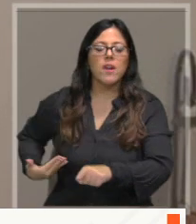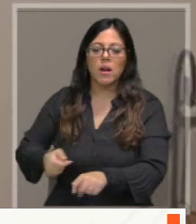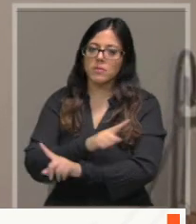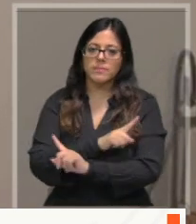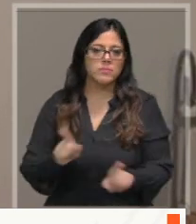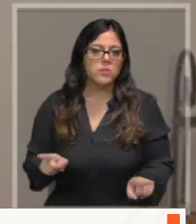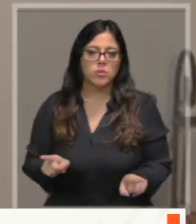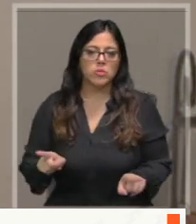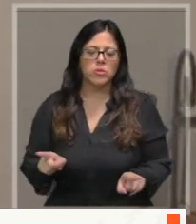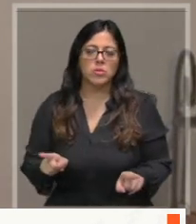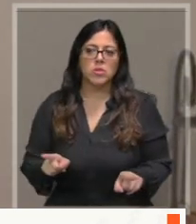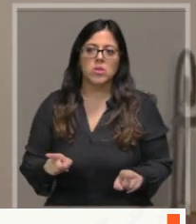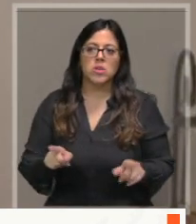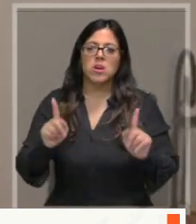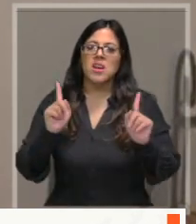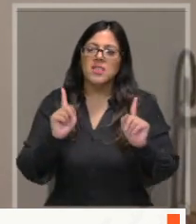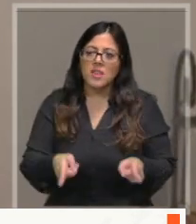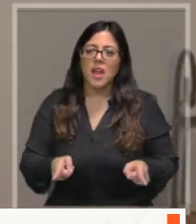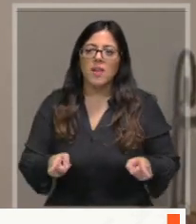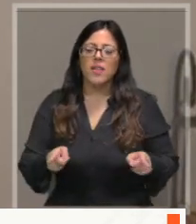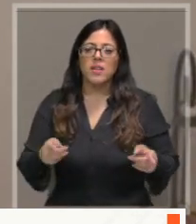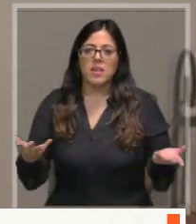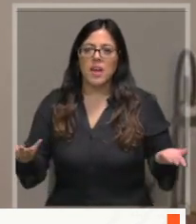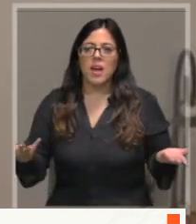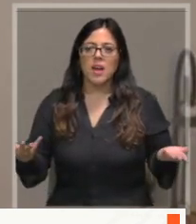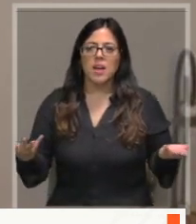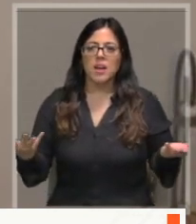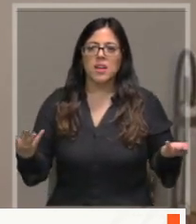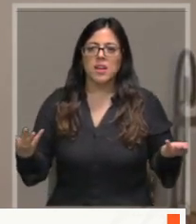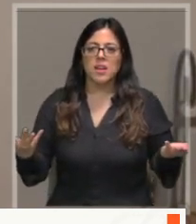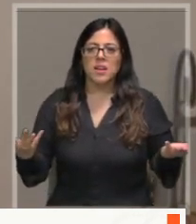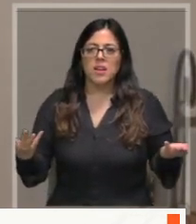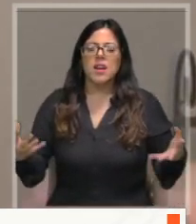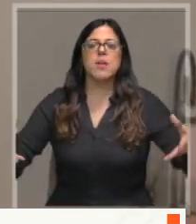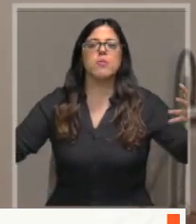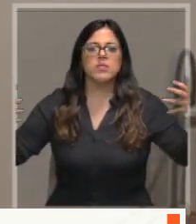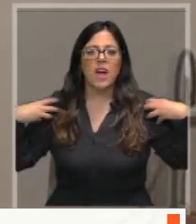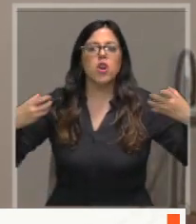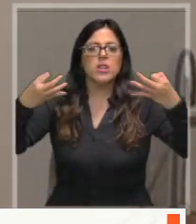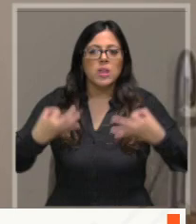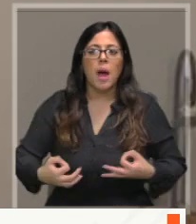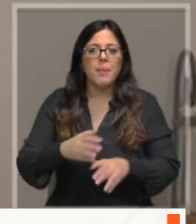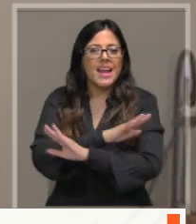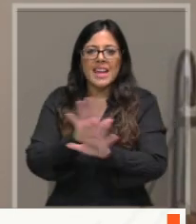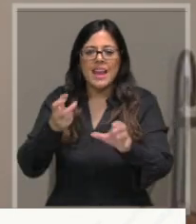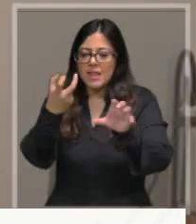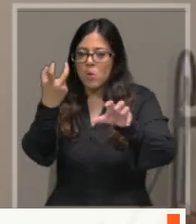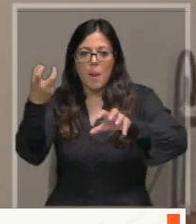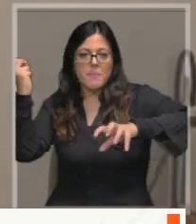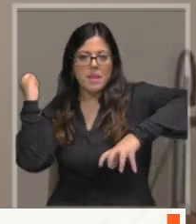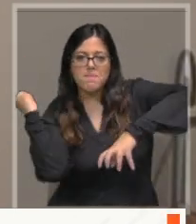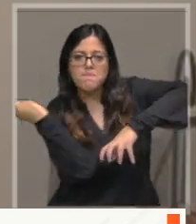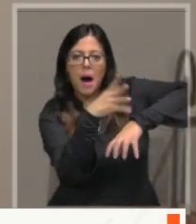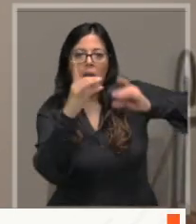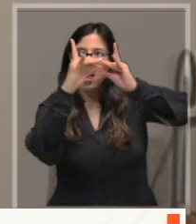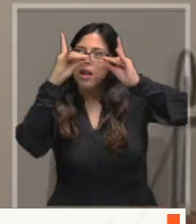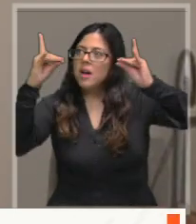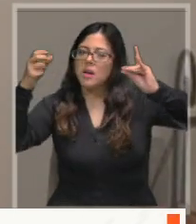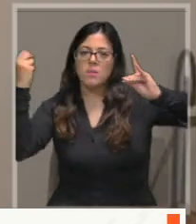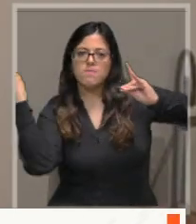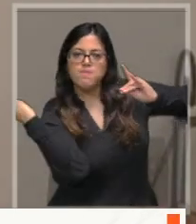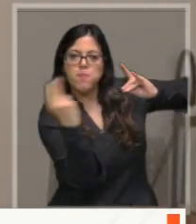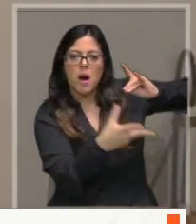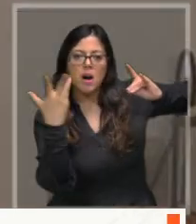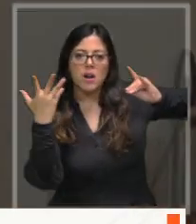tener los atraviesos, ¿cierto?, con la seguridad para que nadie pueda tirar una piedra desde esos atraviesos hacia